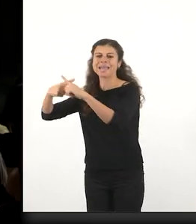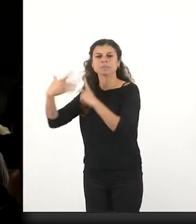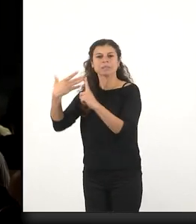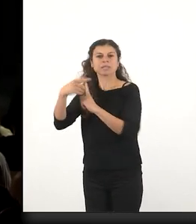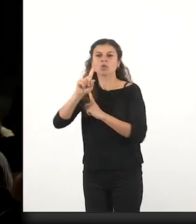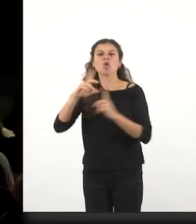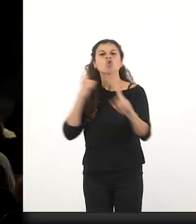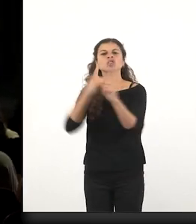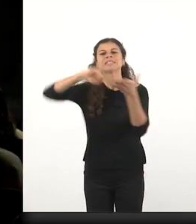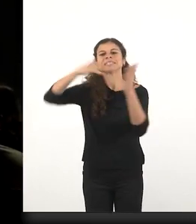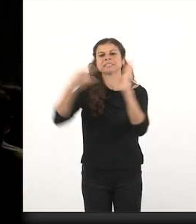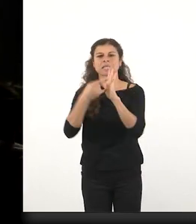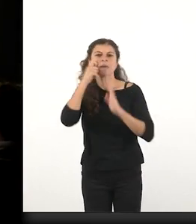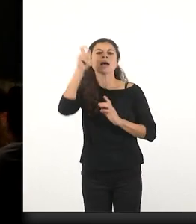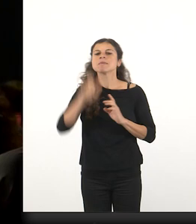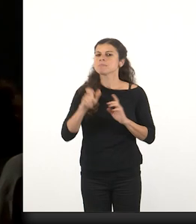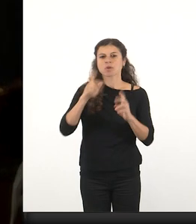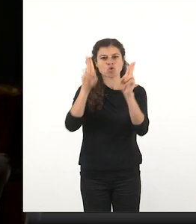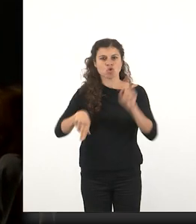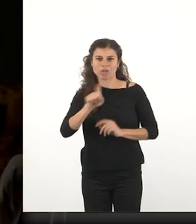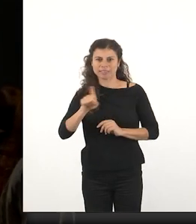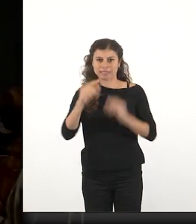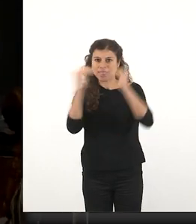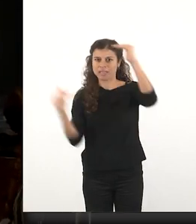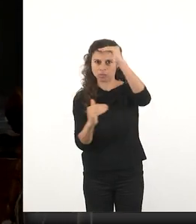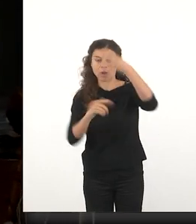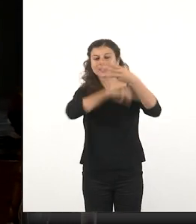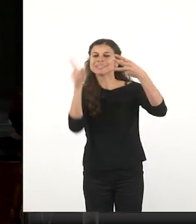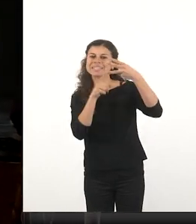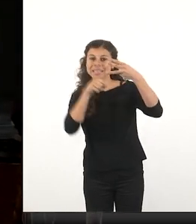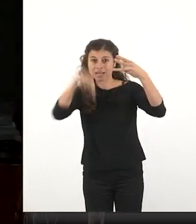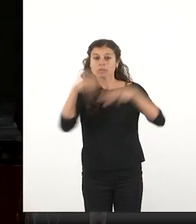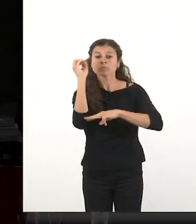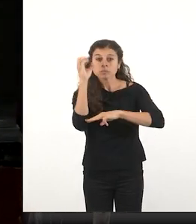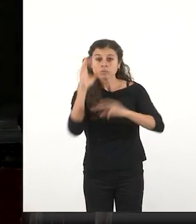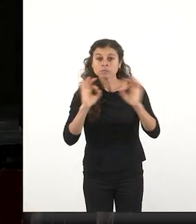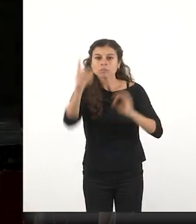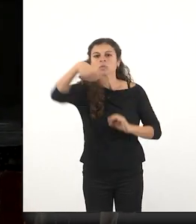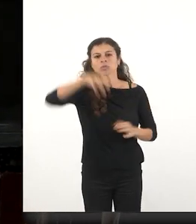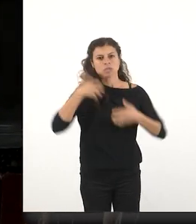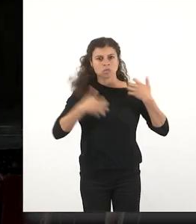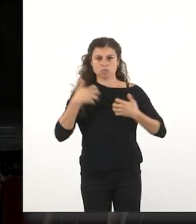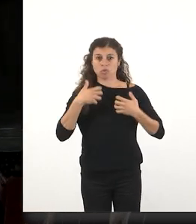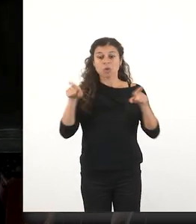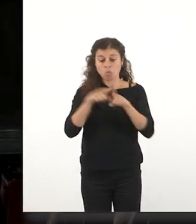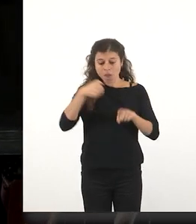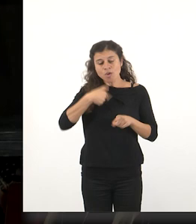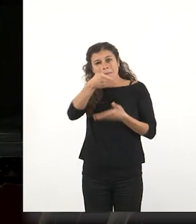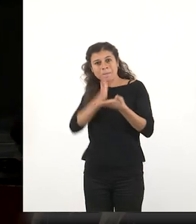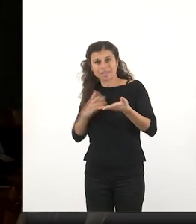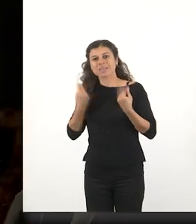y desigual. La tercera es que este monólogo va a incomodar, como me incomoda a mí recordar esta parte de mi vida. Muchas